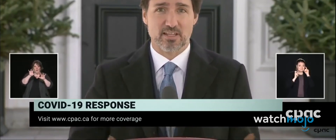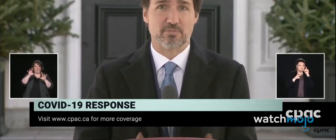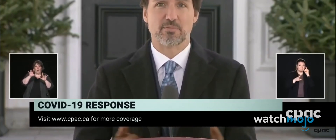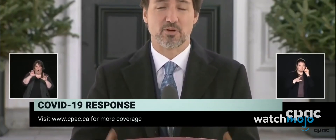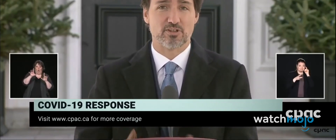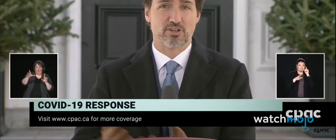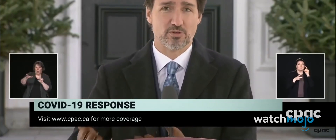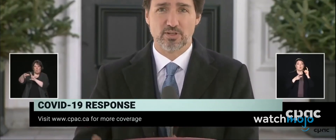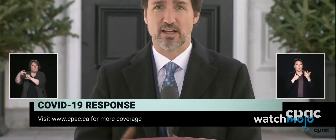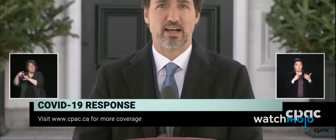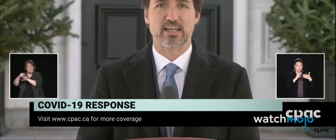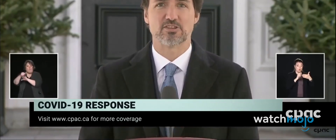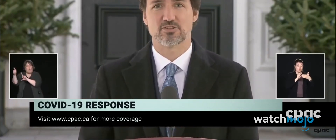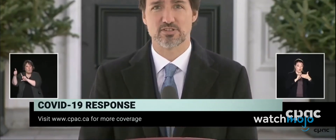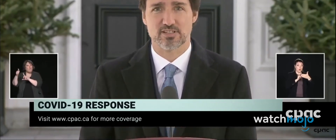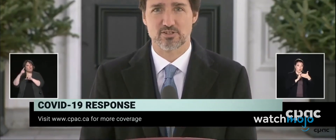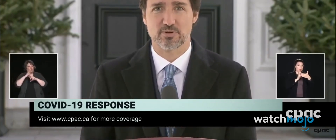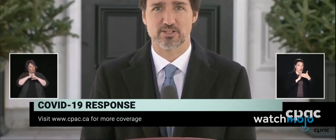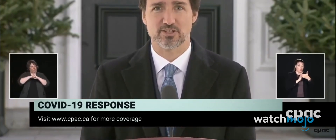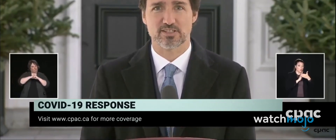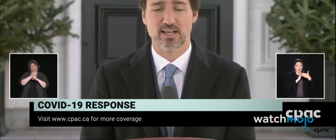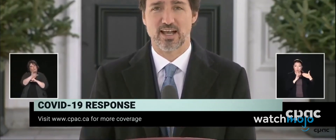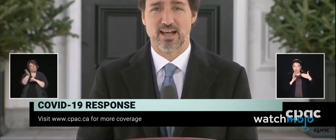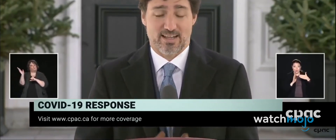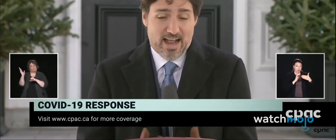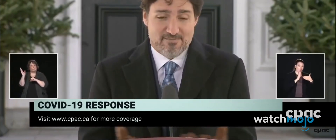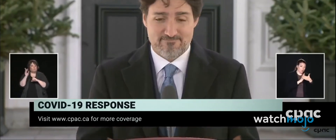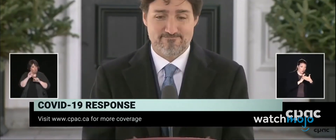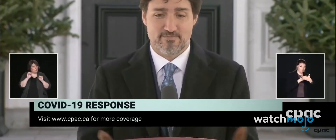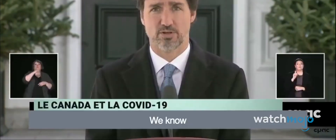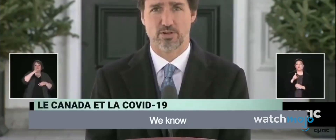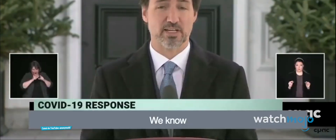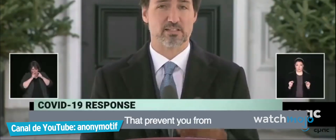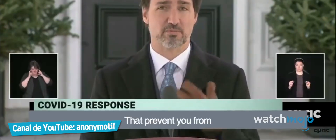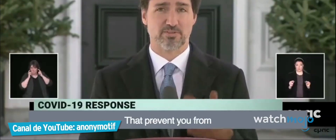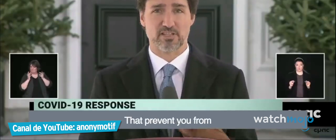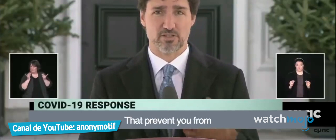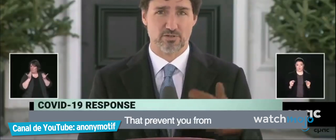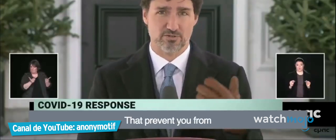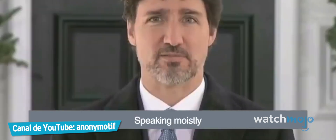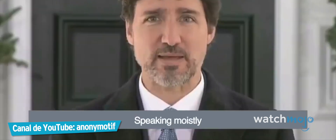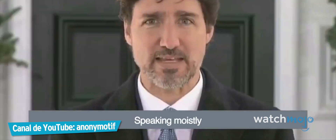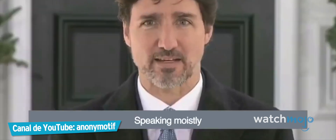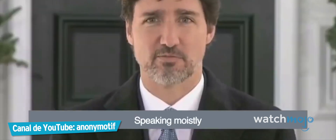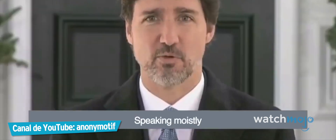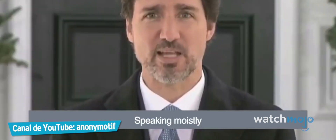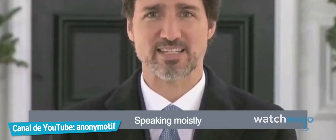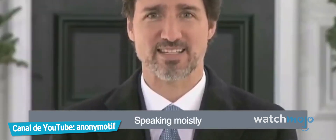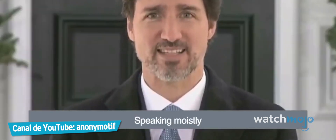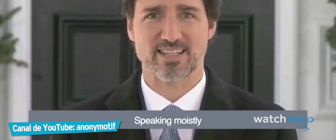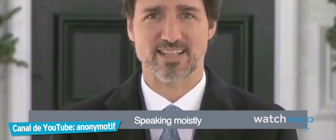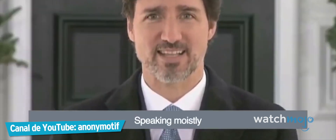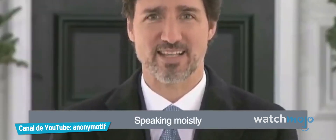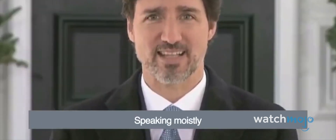los demás en caso de hablar con humedad, o en inglés, speaking moistly. It prevents you from speaking